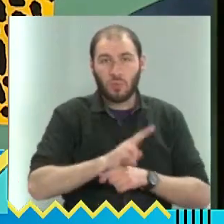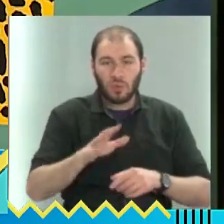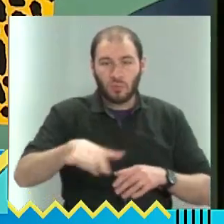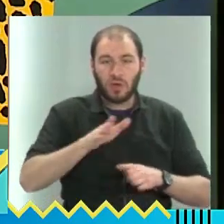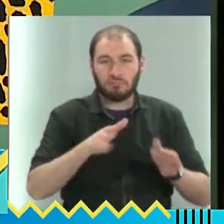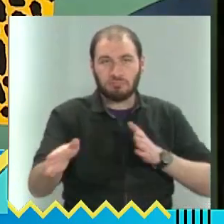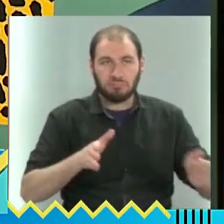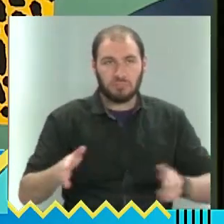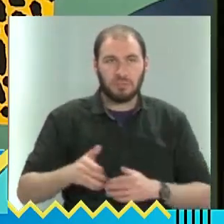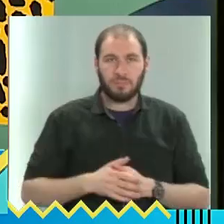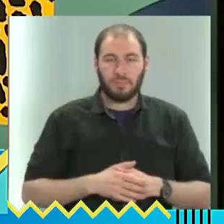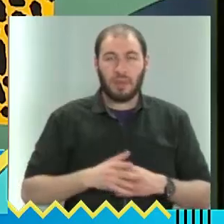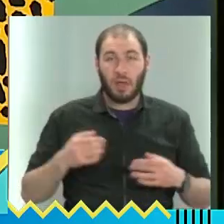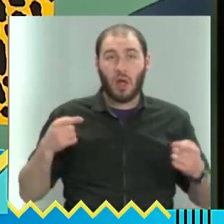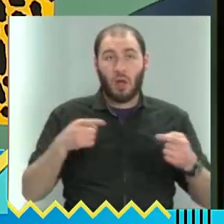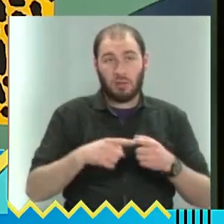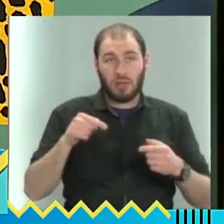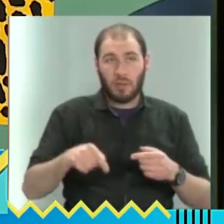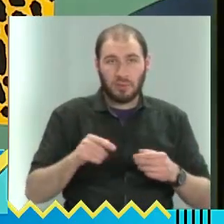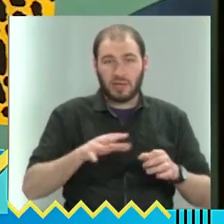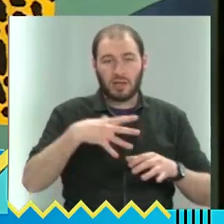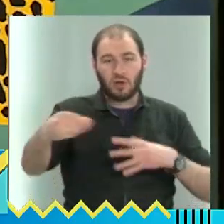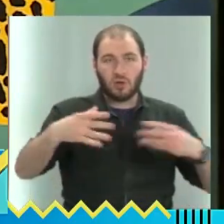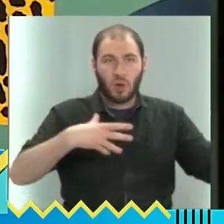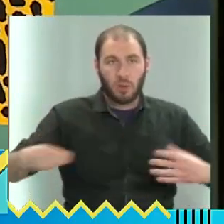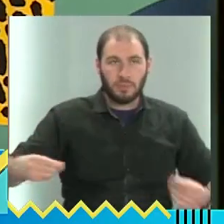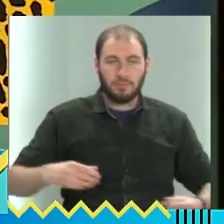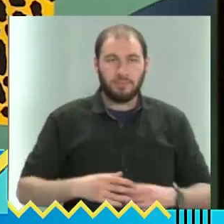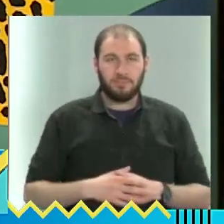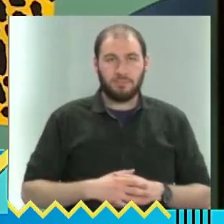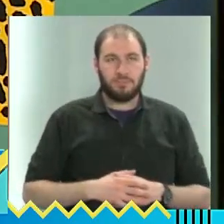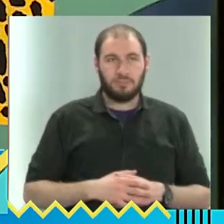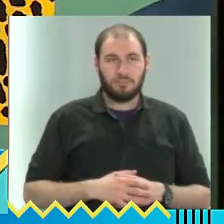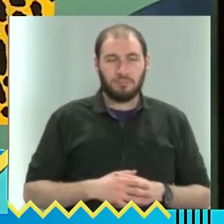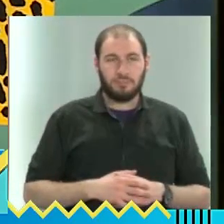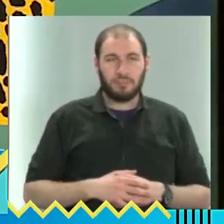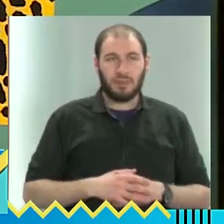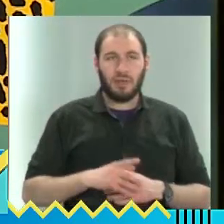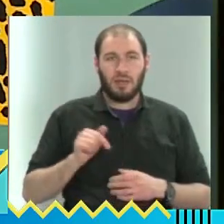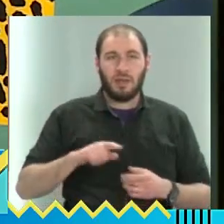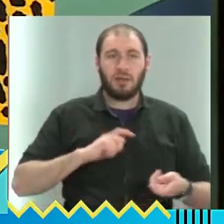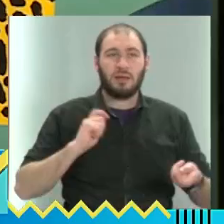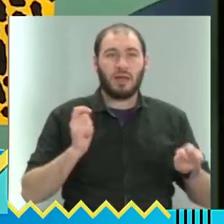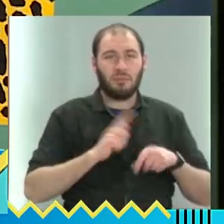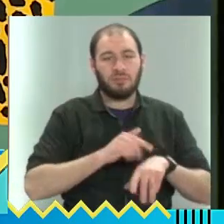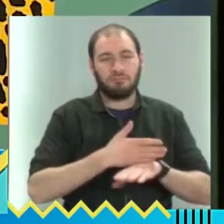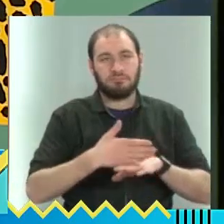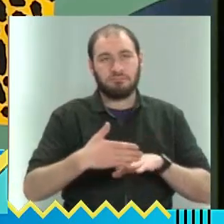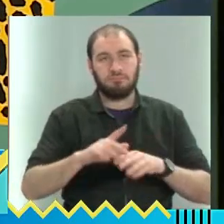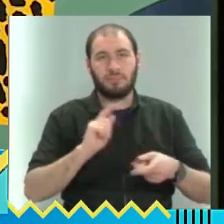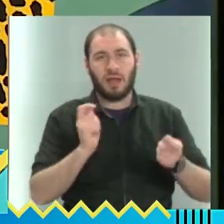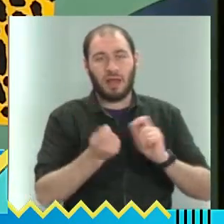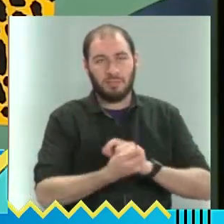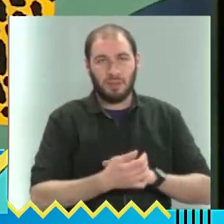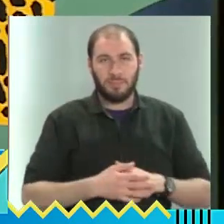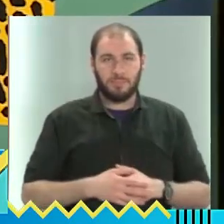esas plazas. La idea era eso, irse replicando y, bueno, fue cambiando con el tiempo